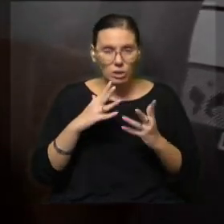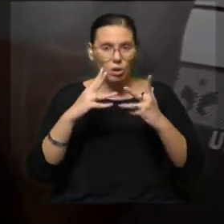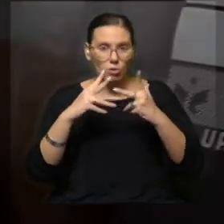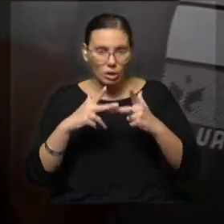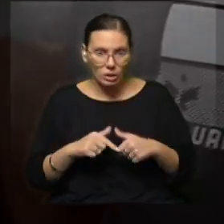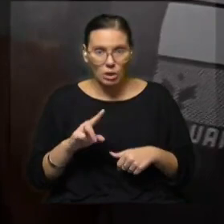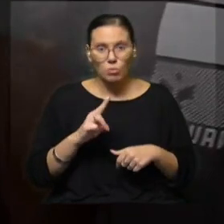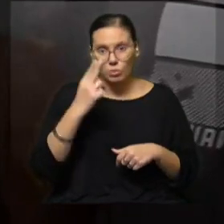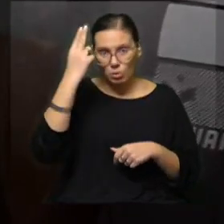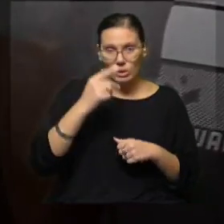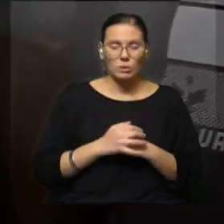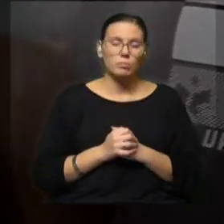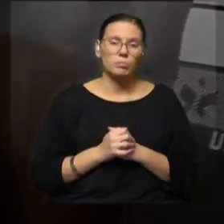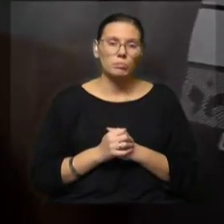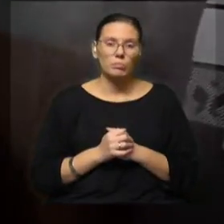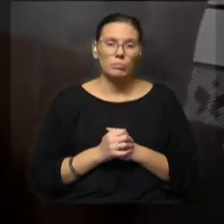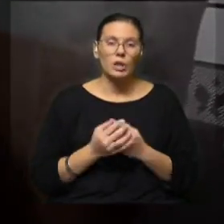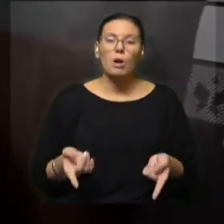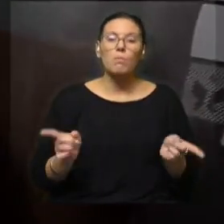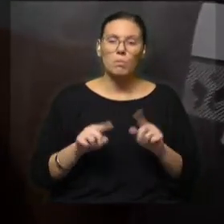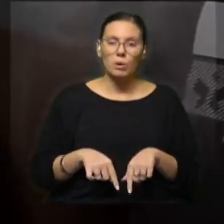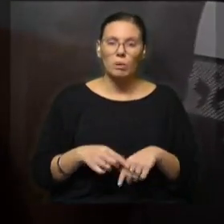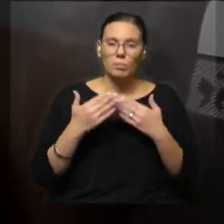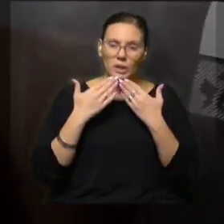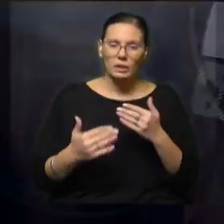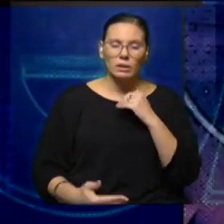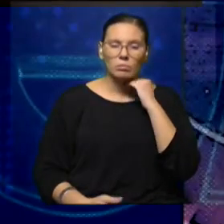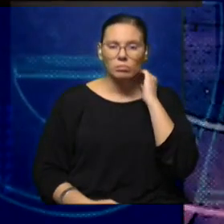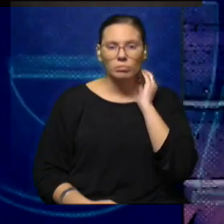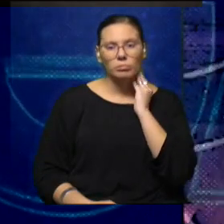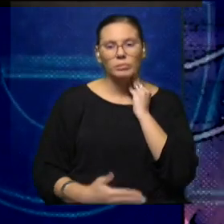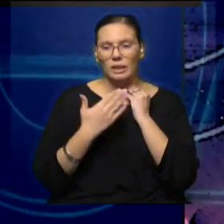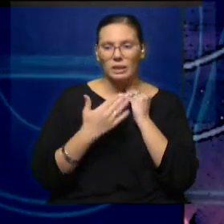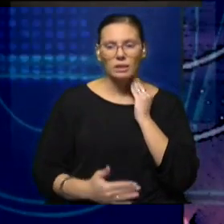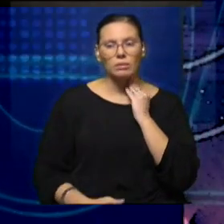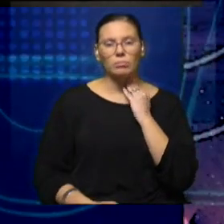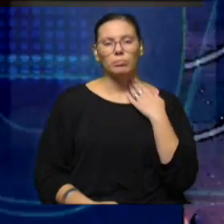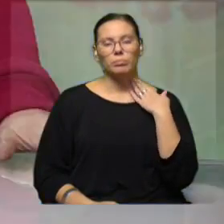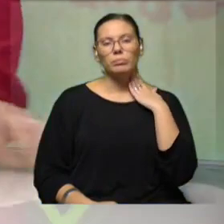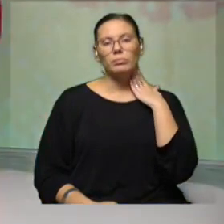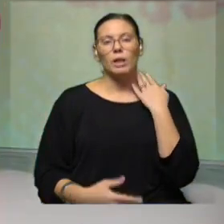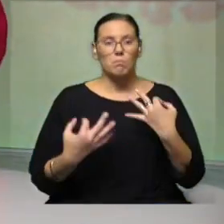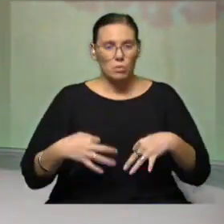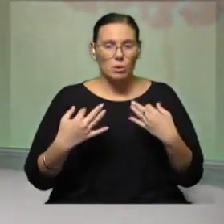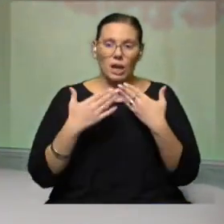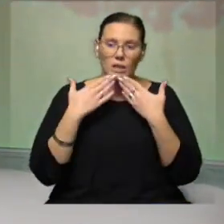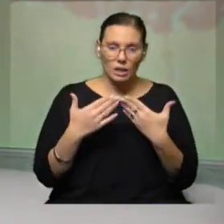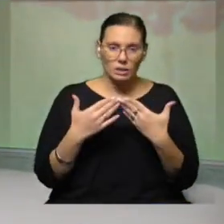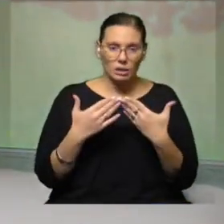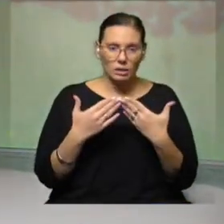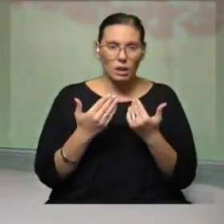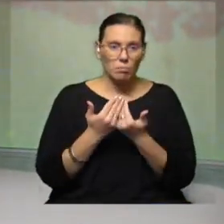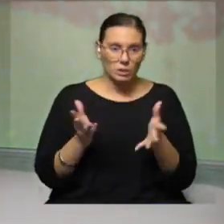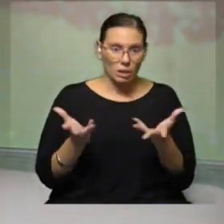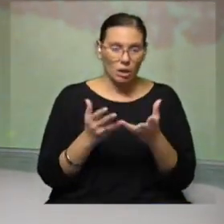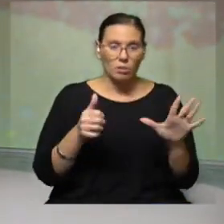de uruguayos y uruguayas. Vuelvo con ustedes, chiquilines. Muchas gracias. Gracias. Excelente, Agus. Nada, queda agradecer que, bueno, arrancaba